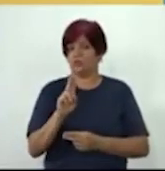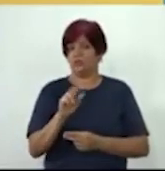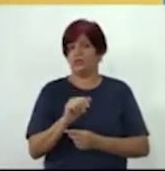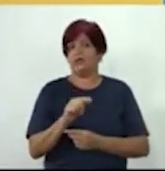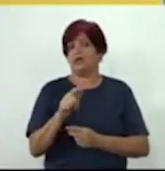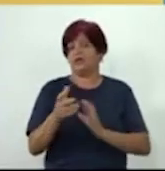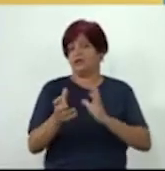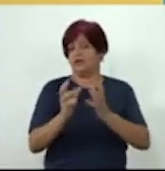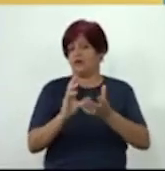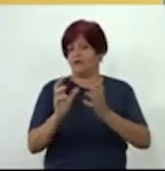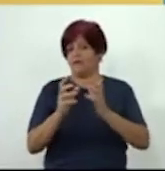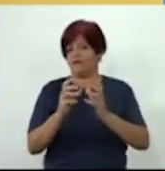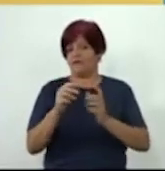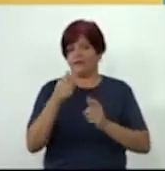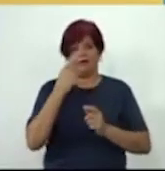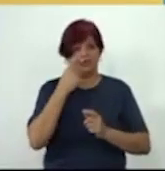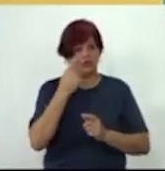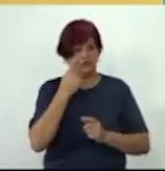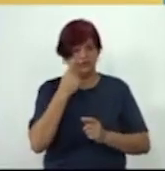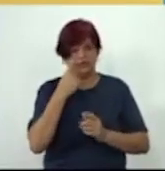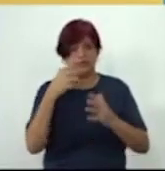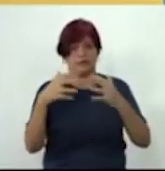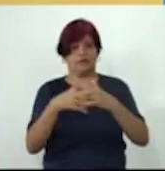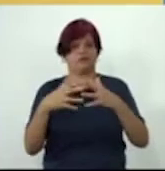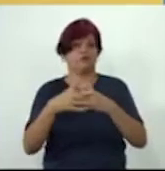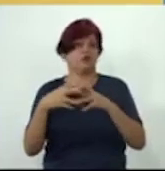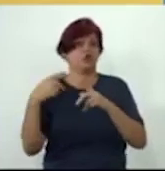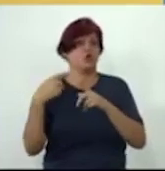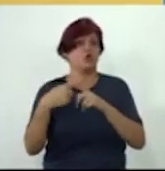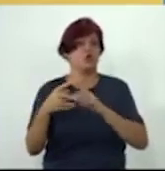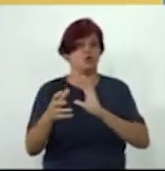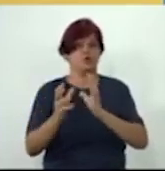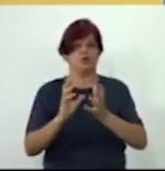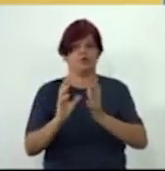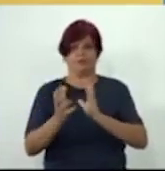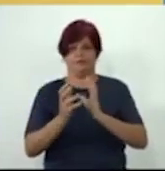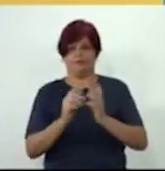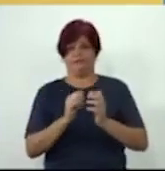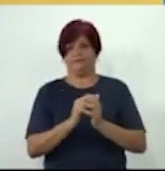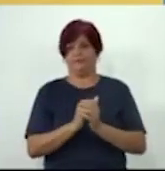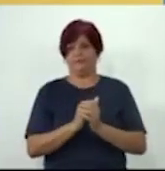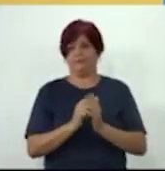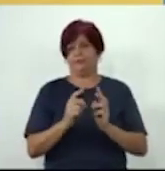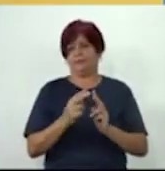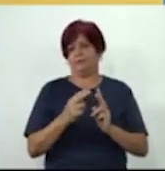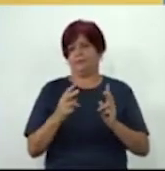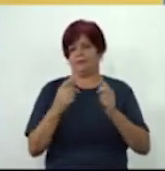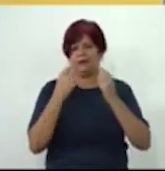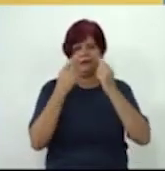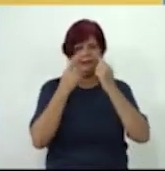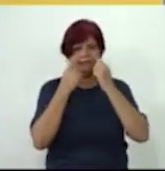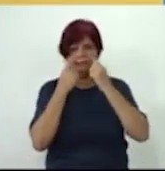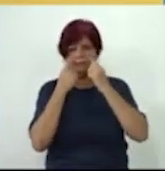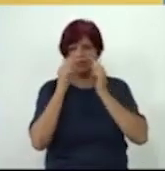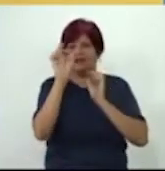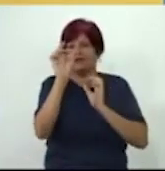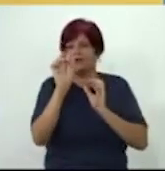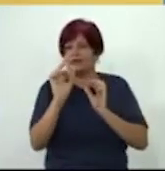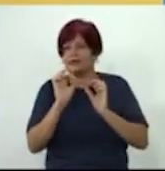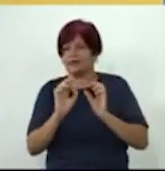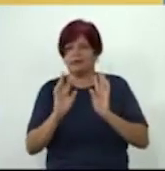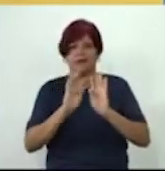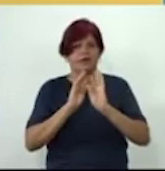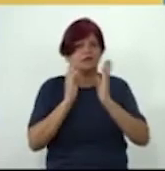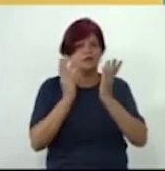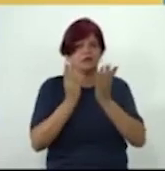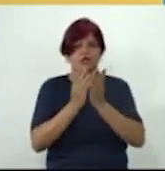método debe combinarse con otros métodos para la percepción detallada de los objetos,